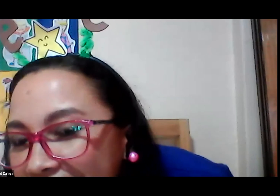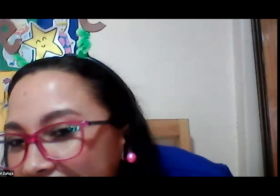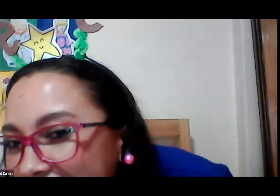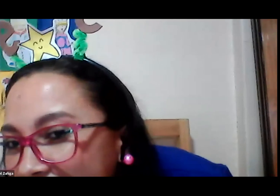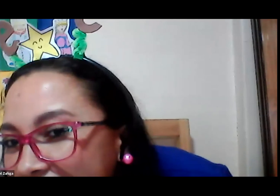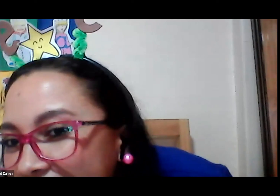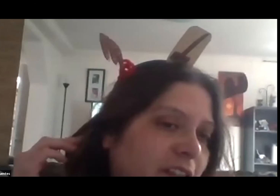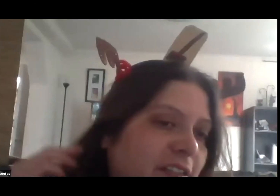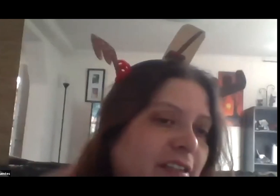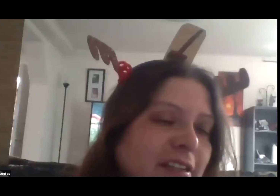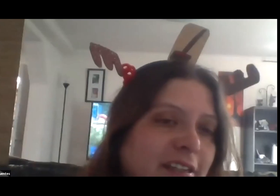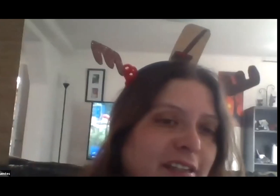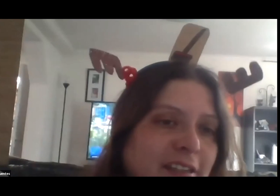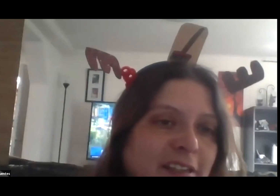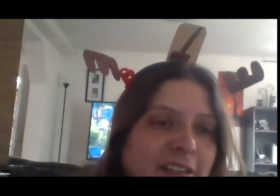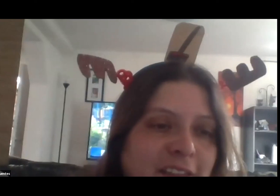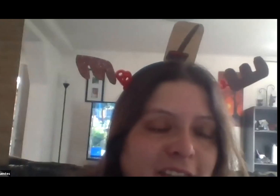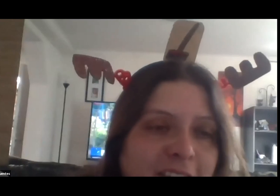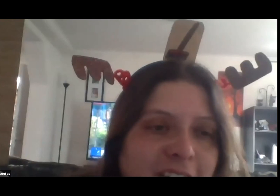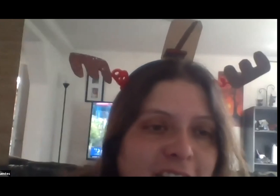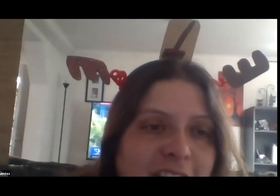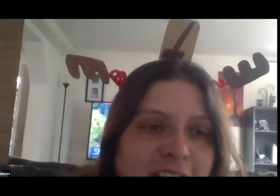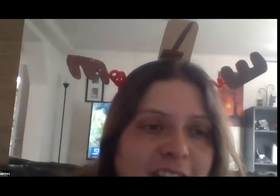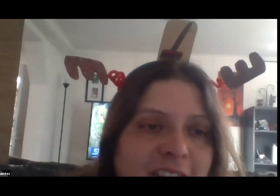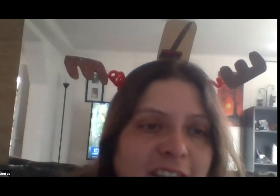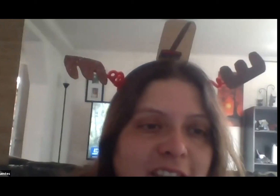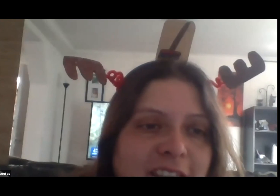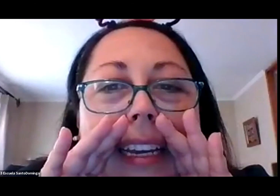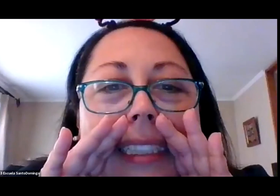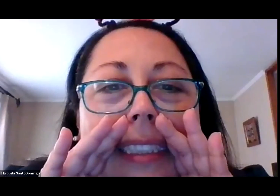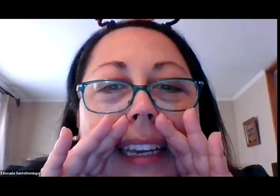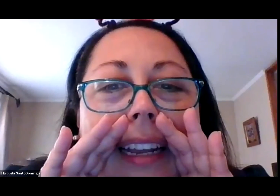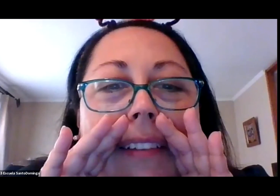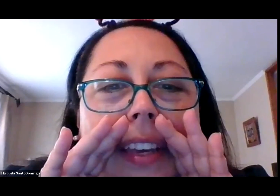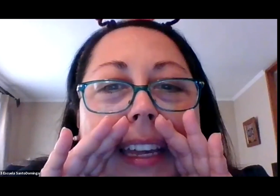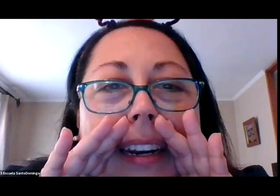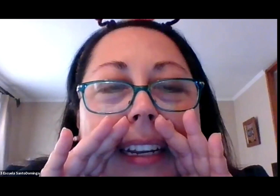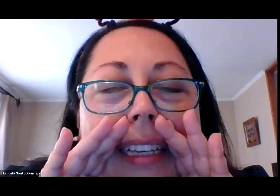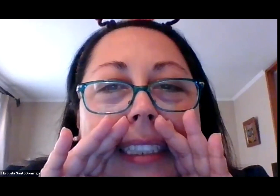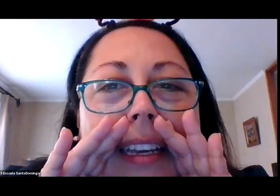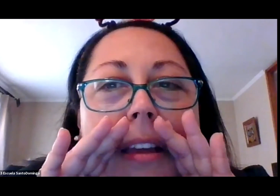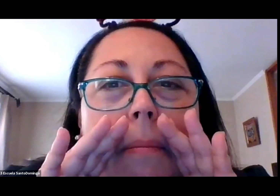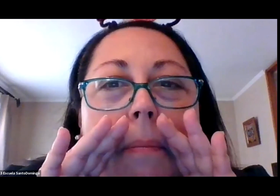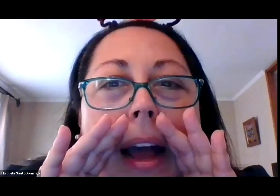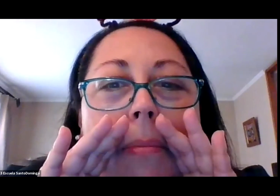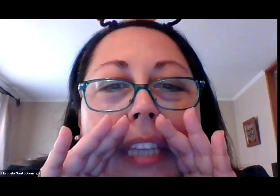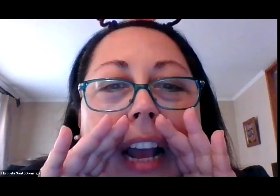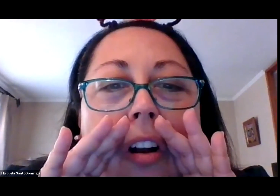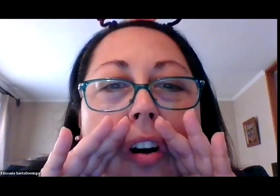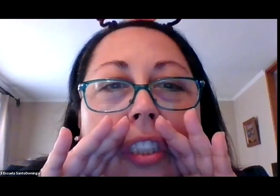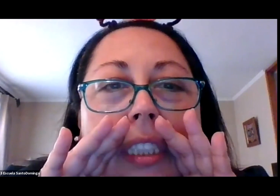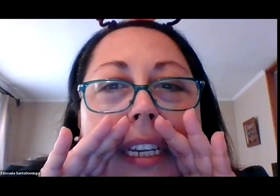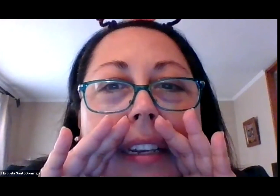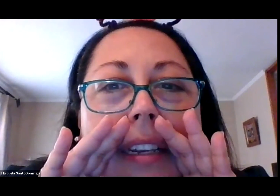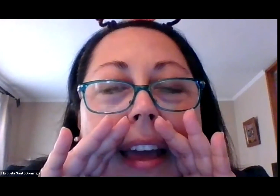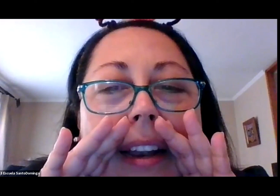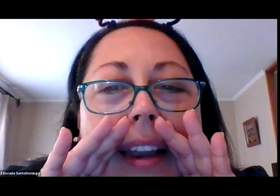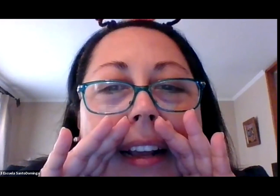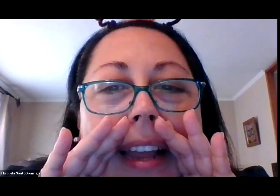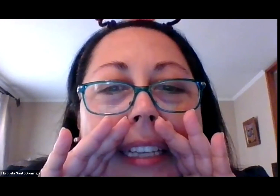A ver, ¿a escuchar esto? El viernes Vamos